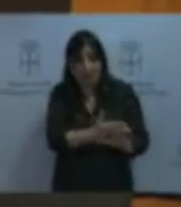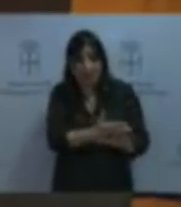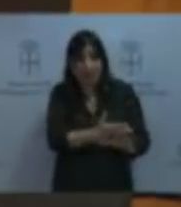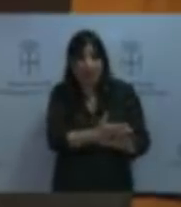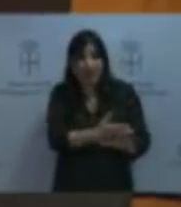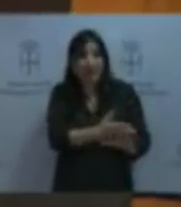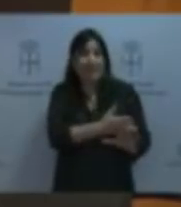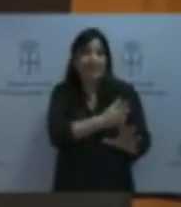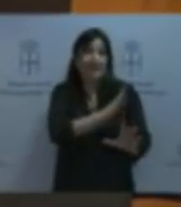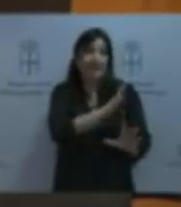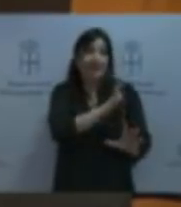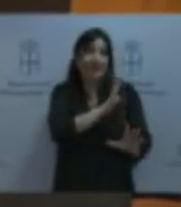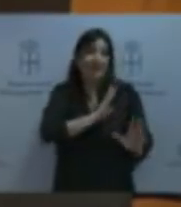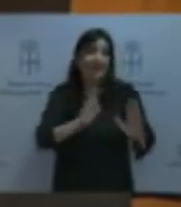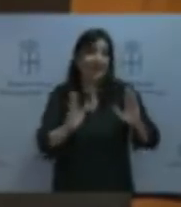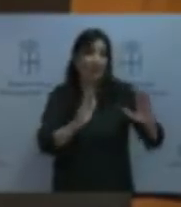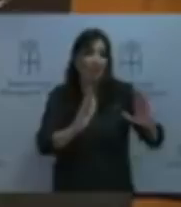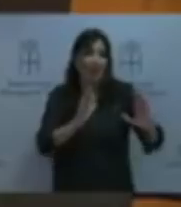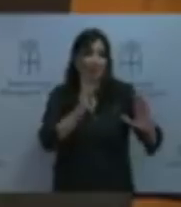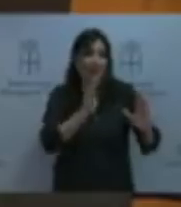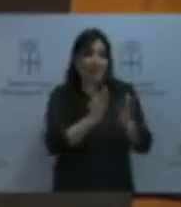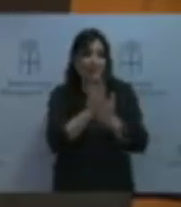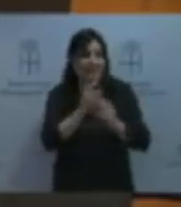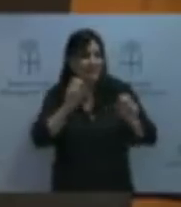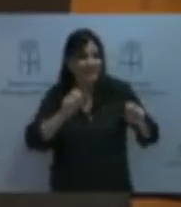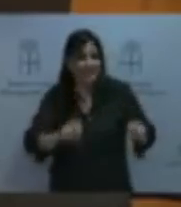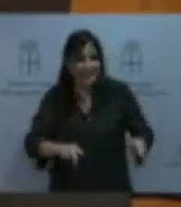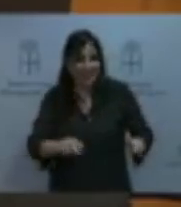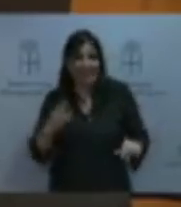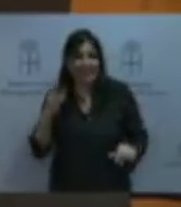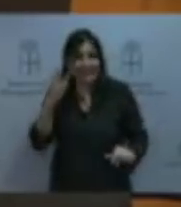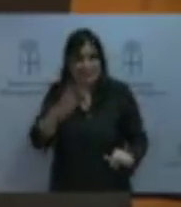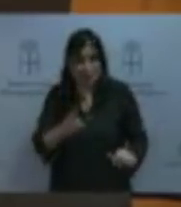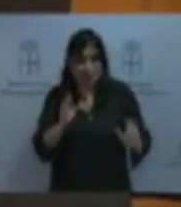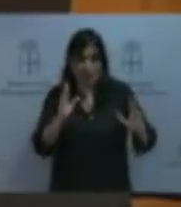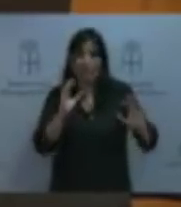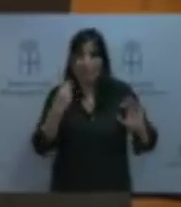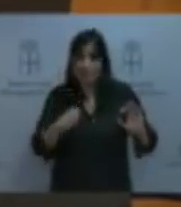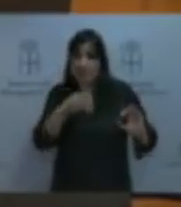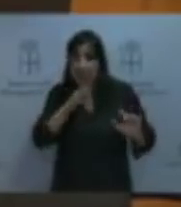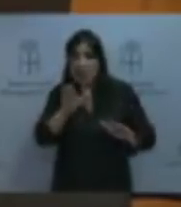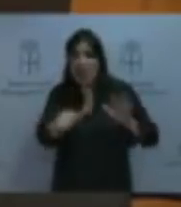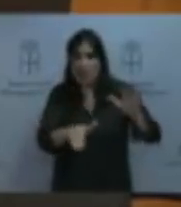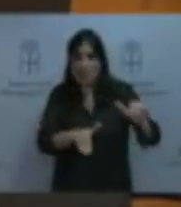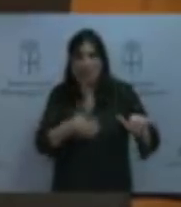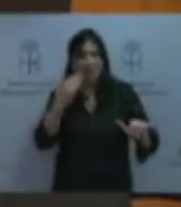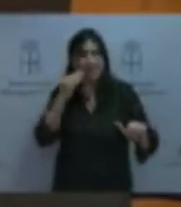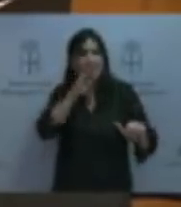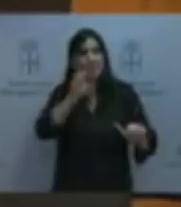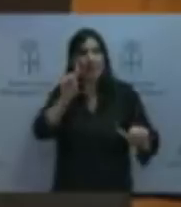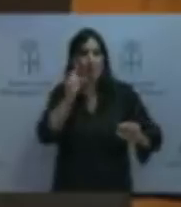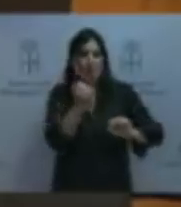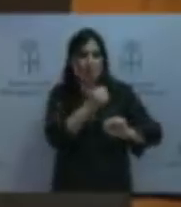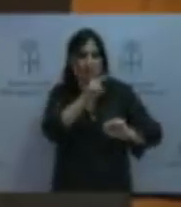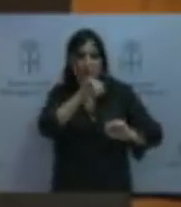ininterrumpidamente al menos los 3 últimos años, a fecha 31 de diciembre del 2016, entre las que se